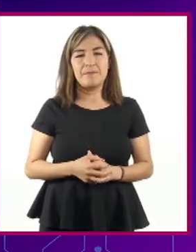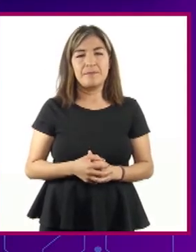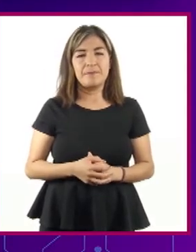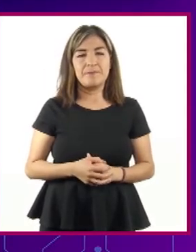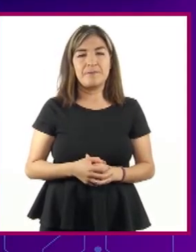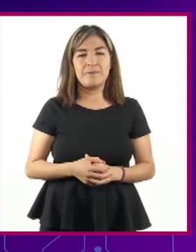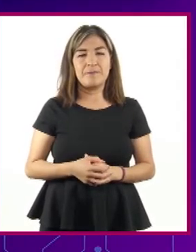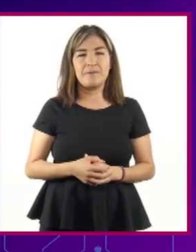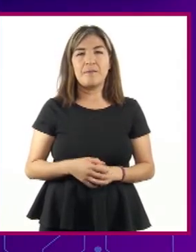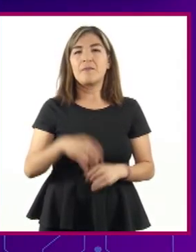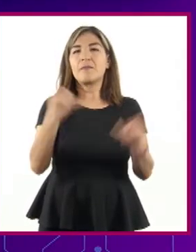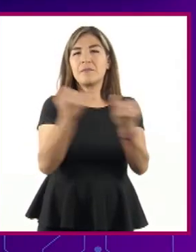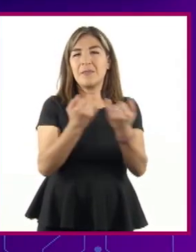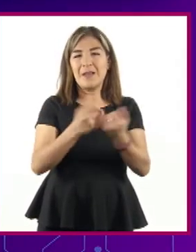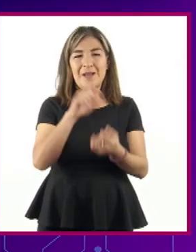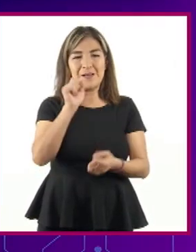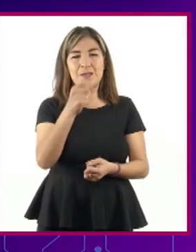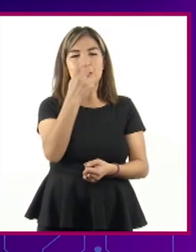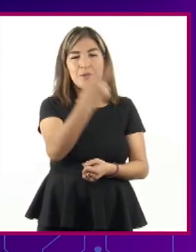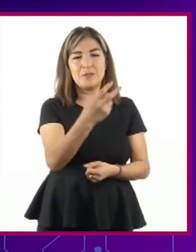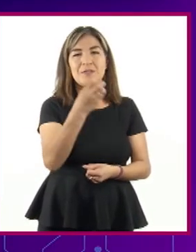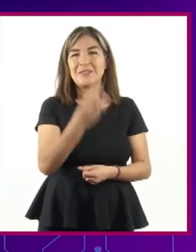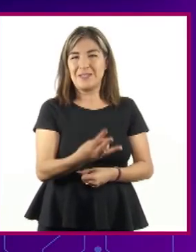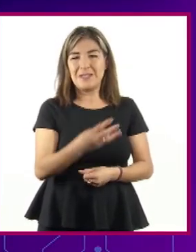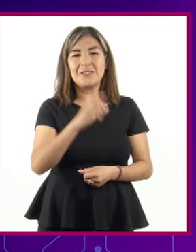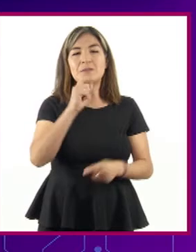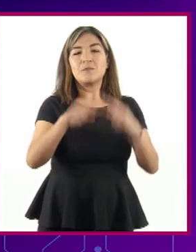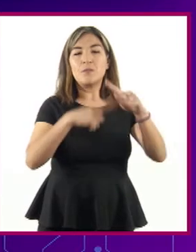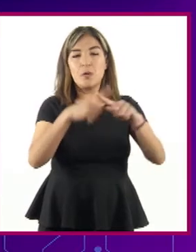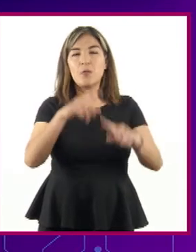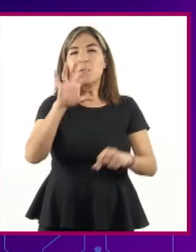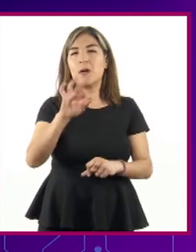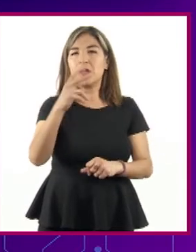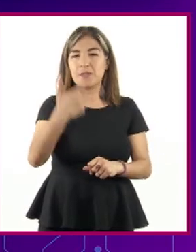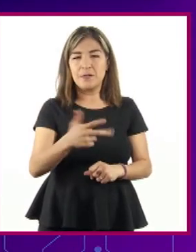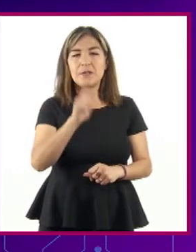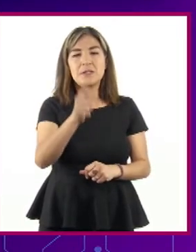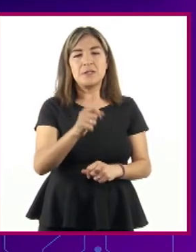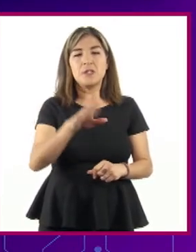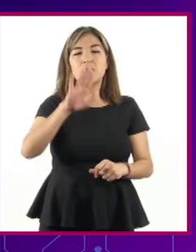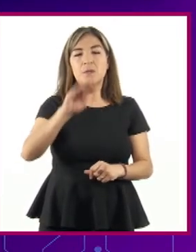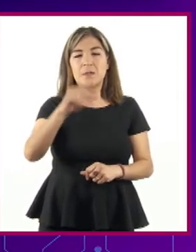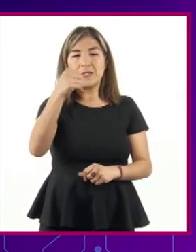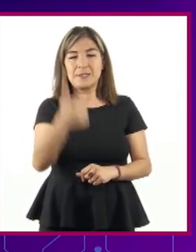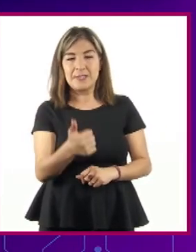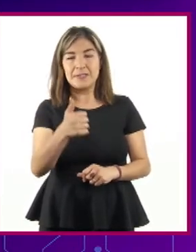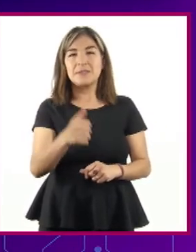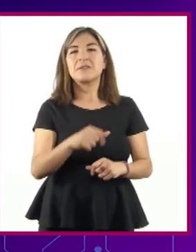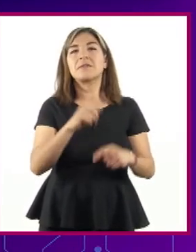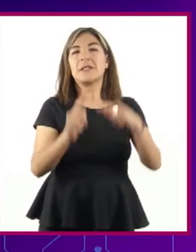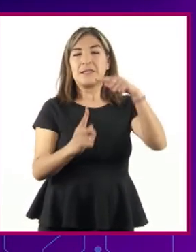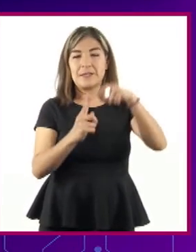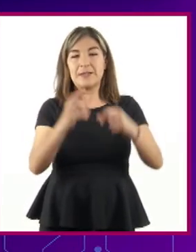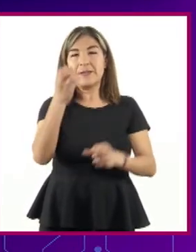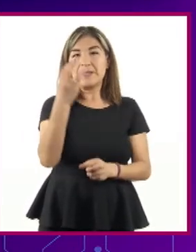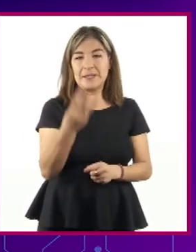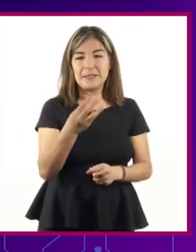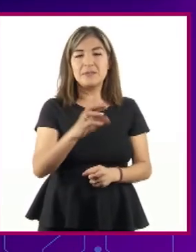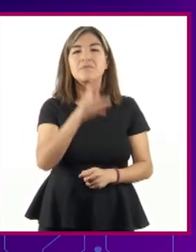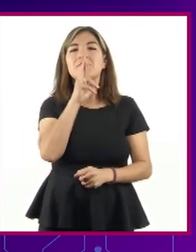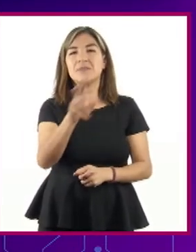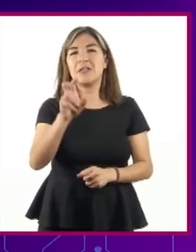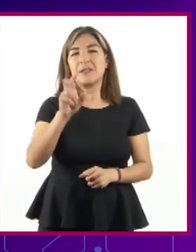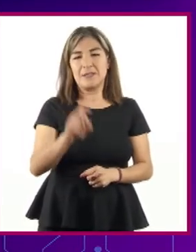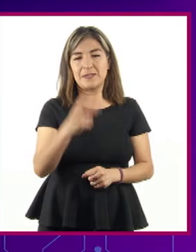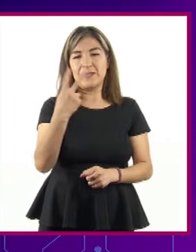Para 2/3 por 48, el resultado es igual a 96 tercios. Y al dividir 96 entre 3, el